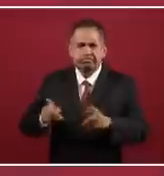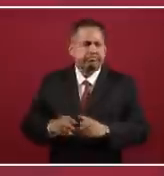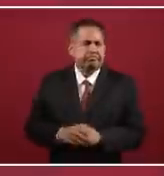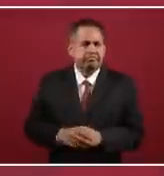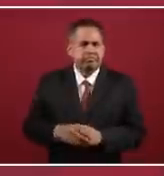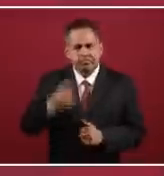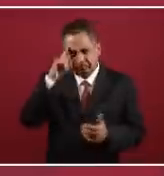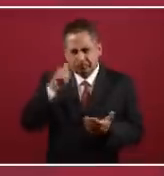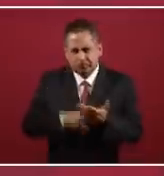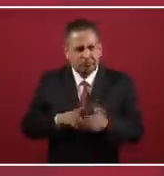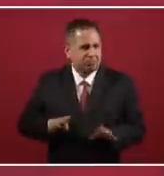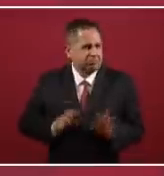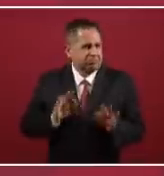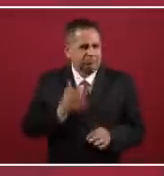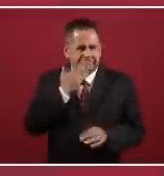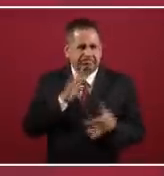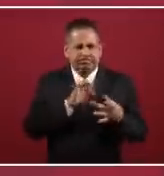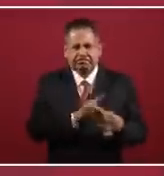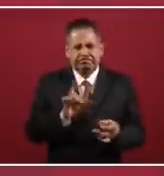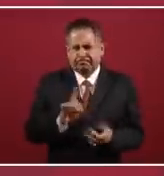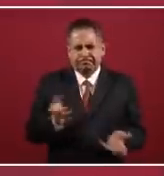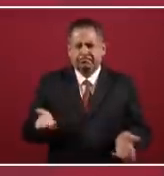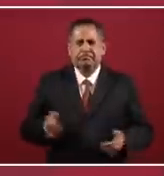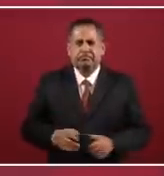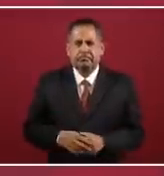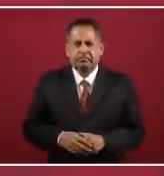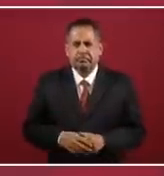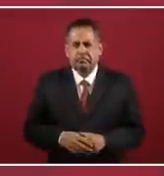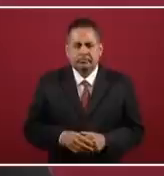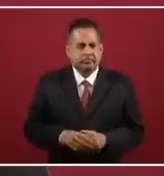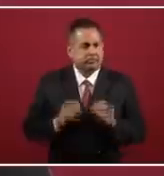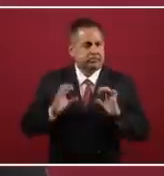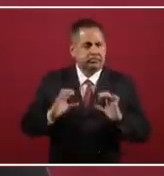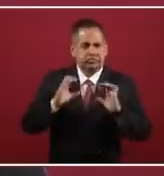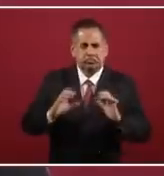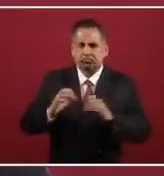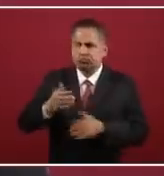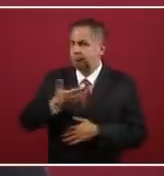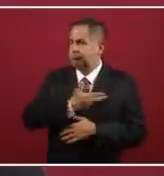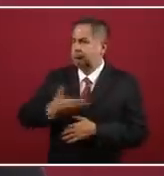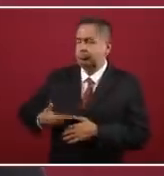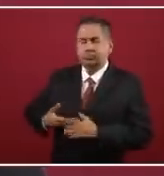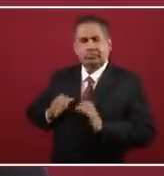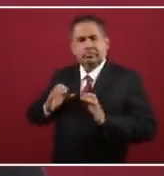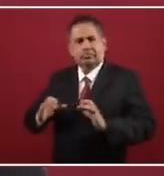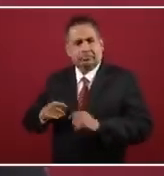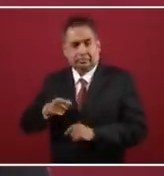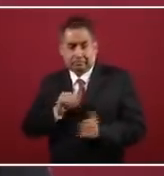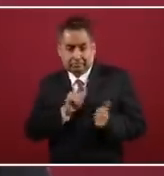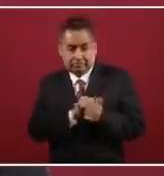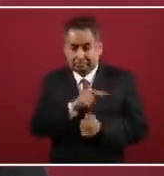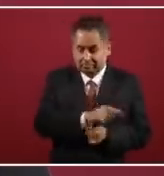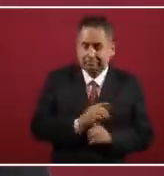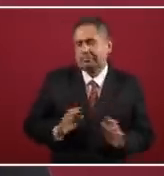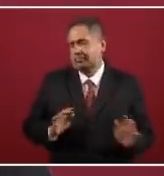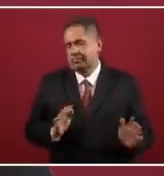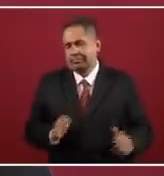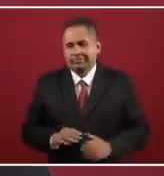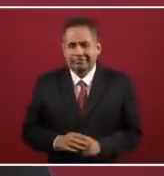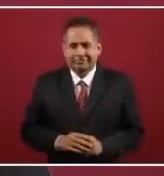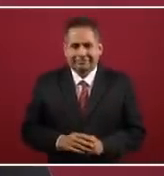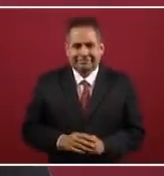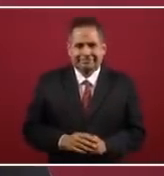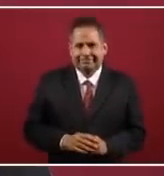No creo que sea correcto. Hay que cuidar la investidura presidencial.